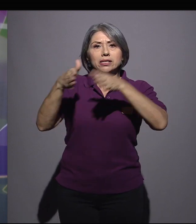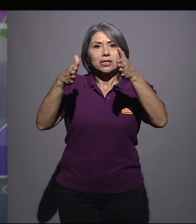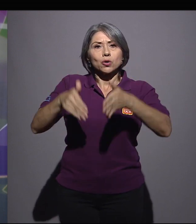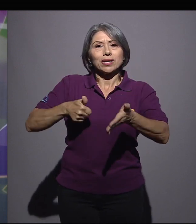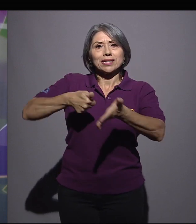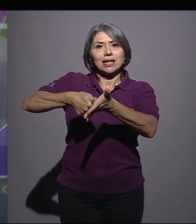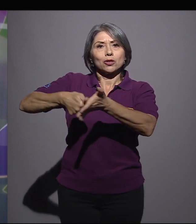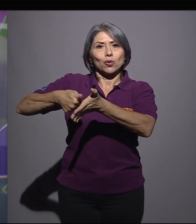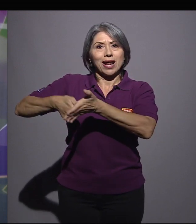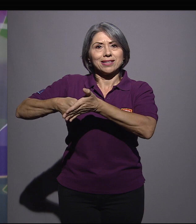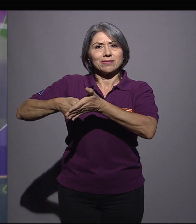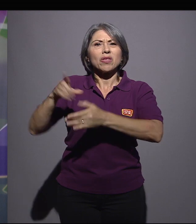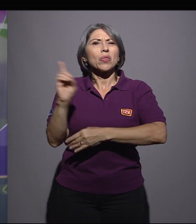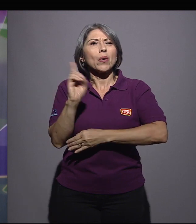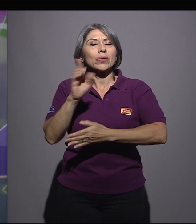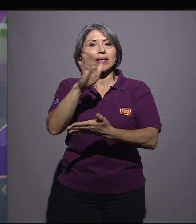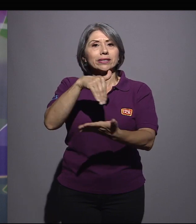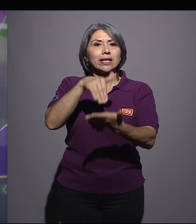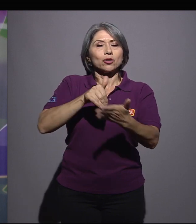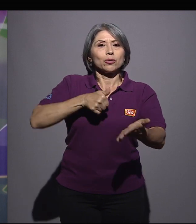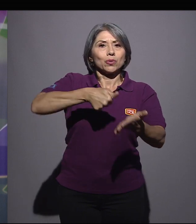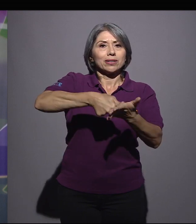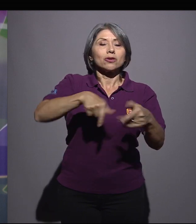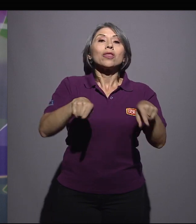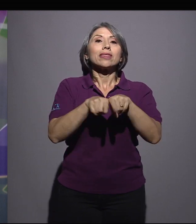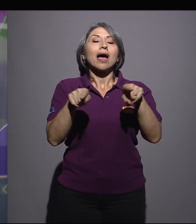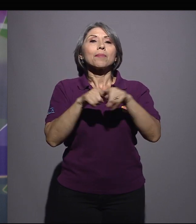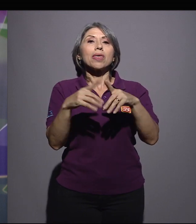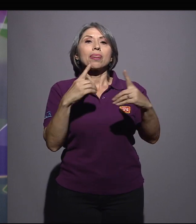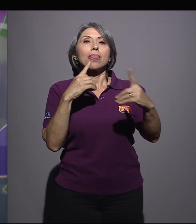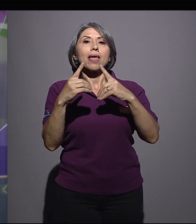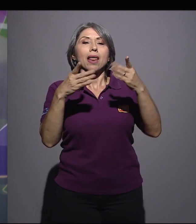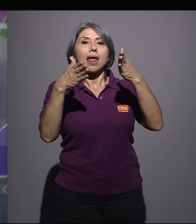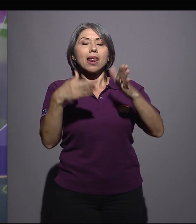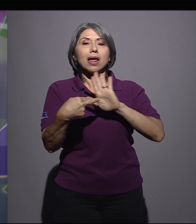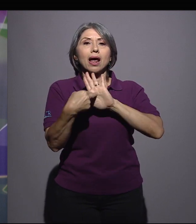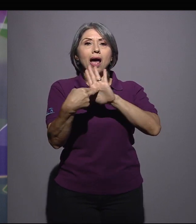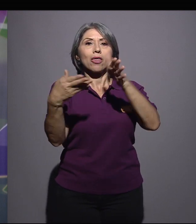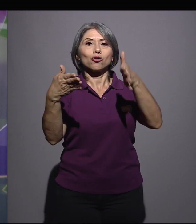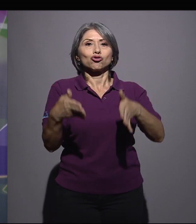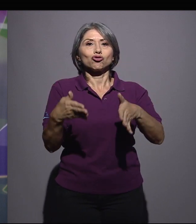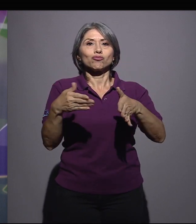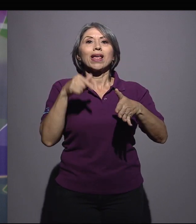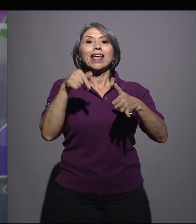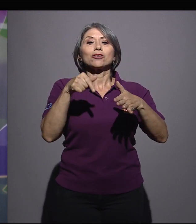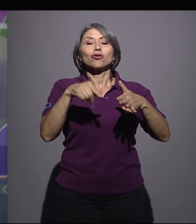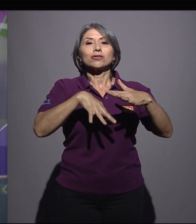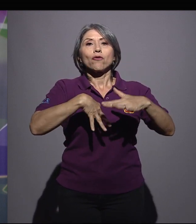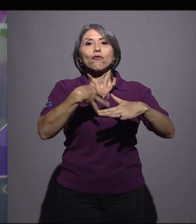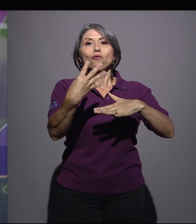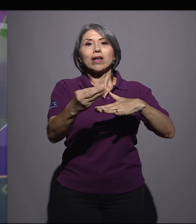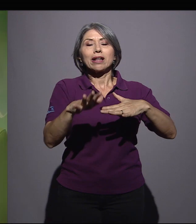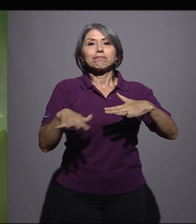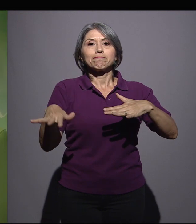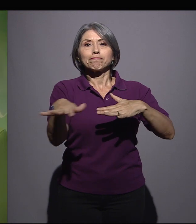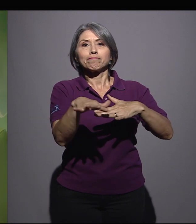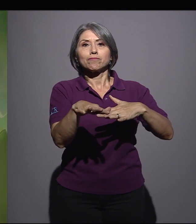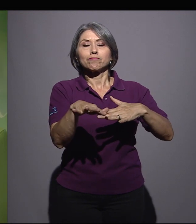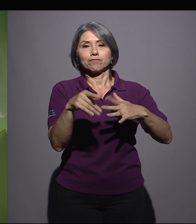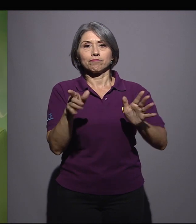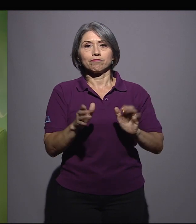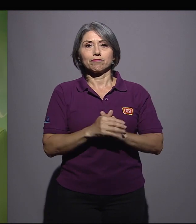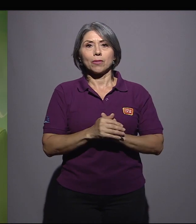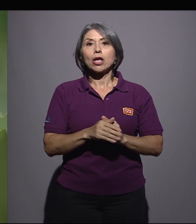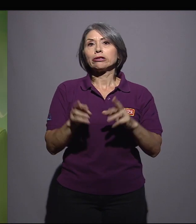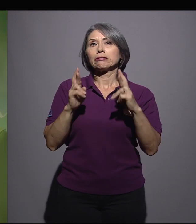los centros de votación y los delegados, que también se encargan de todo lo que es fuera del centro de votación. Sí, ojalá que la